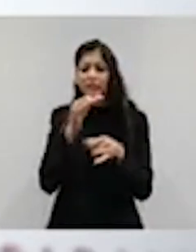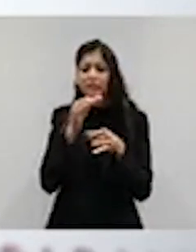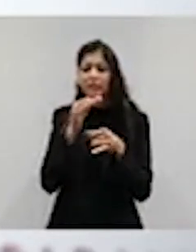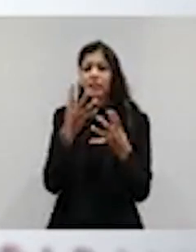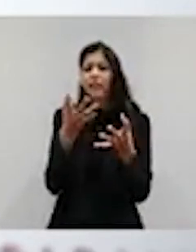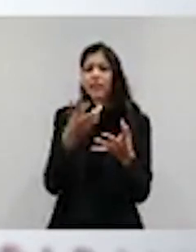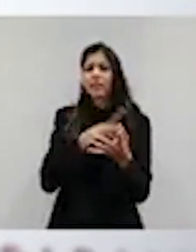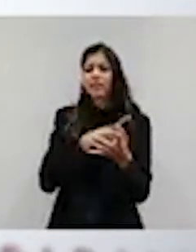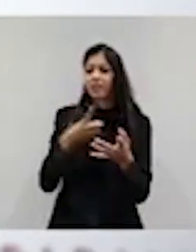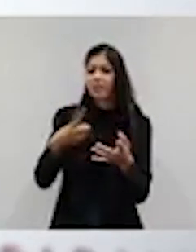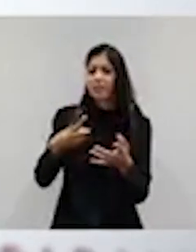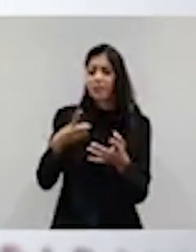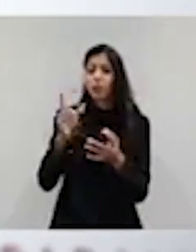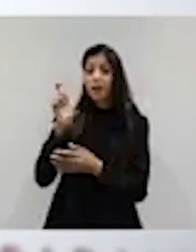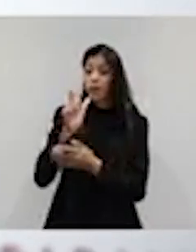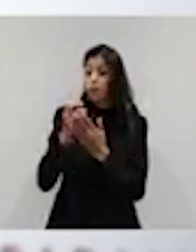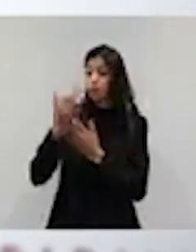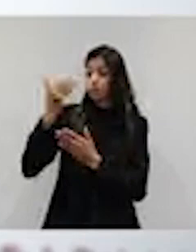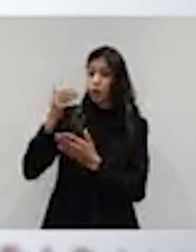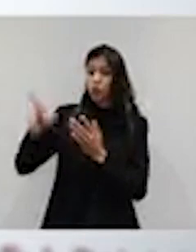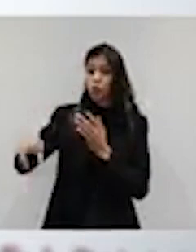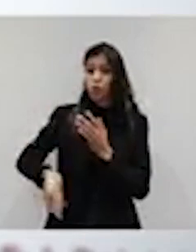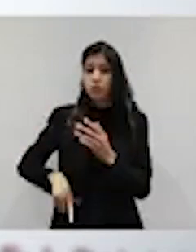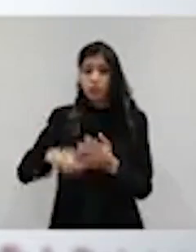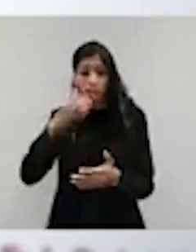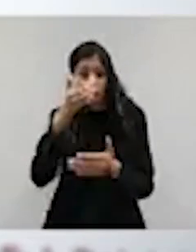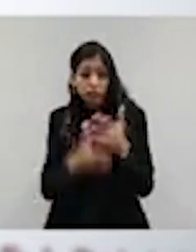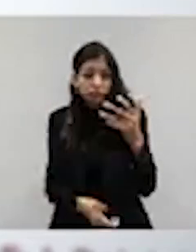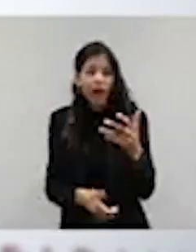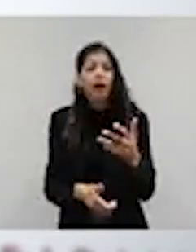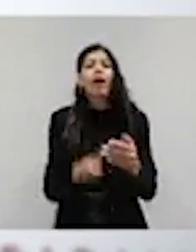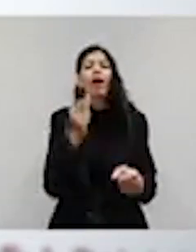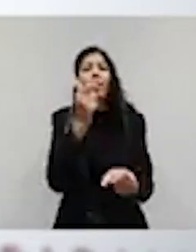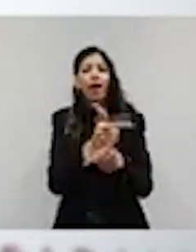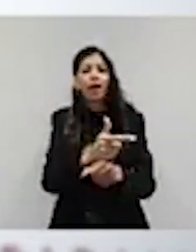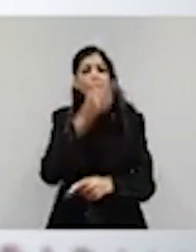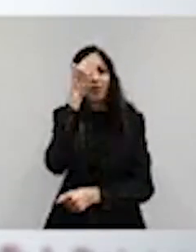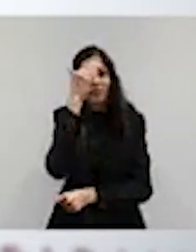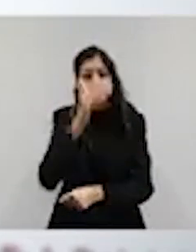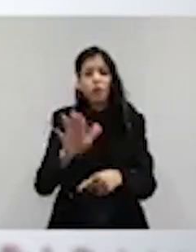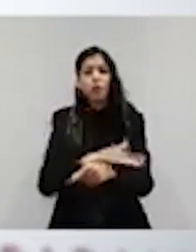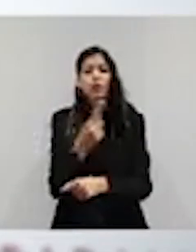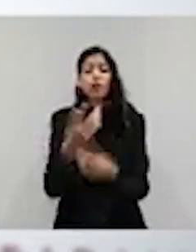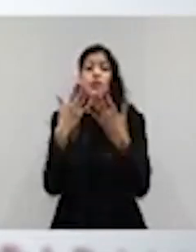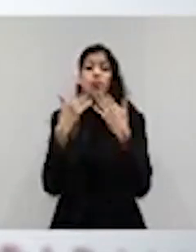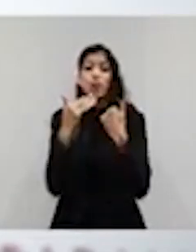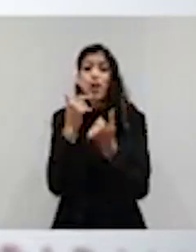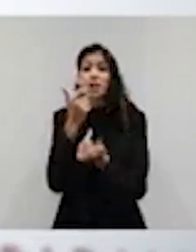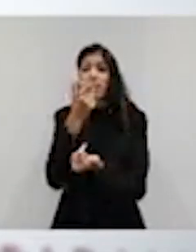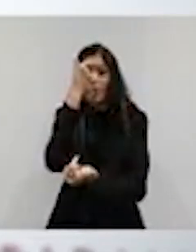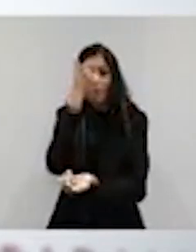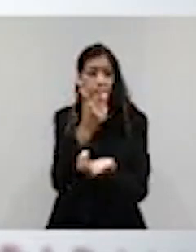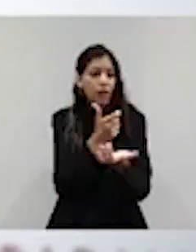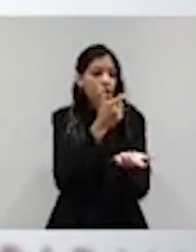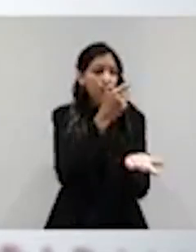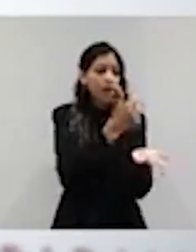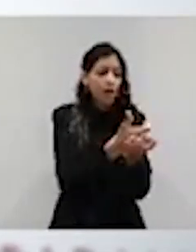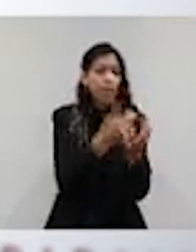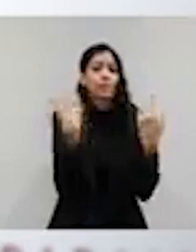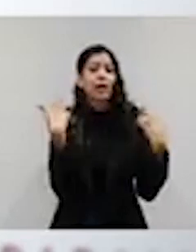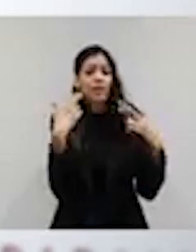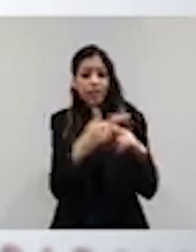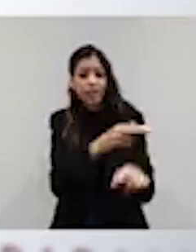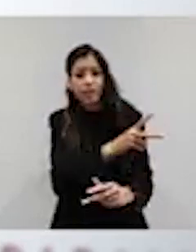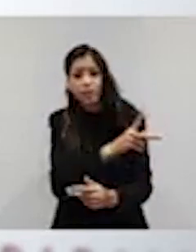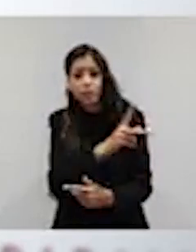del gobierno anterior no había recursos para pagarle a los maestros, al Poder Judicial,